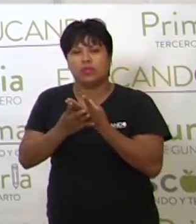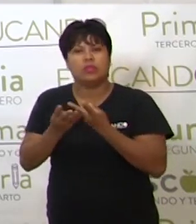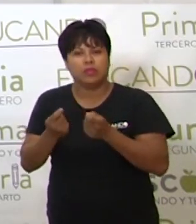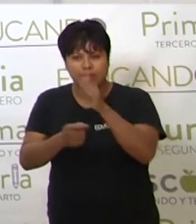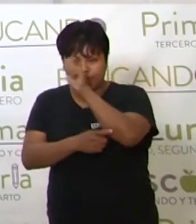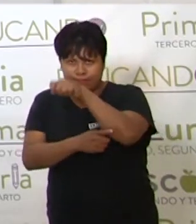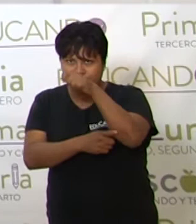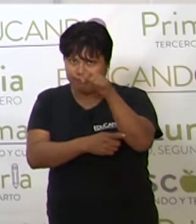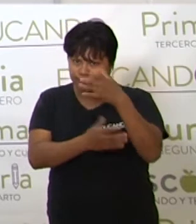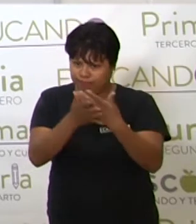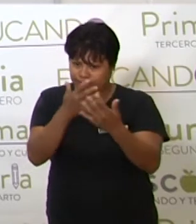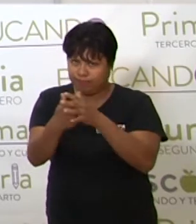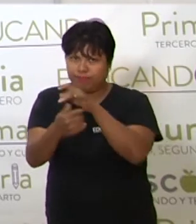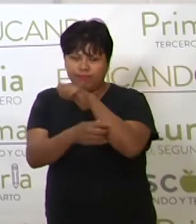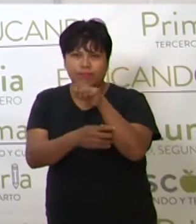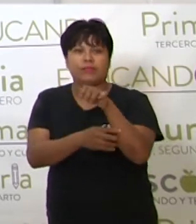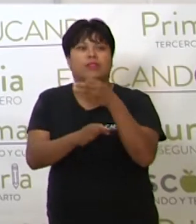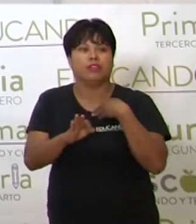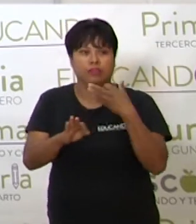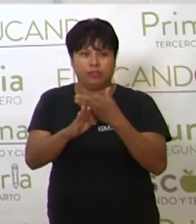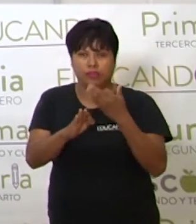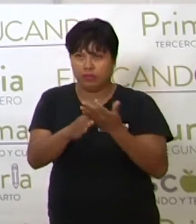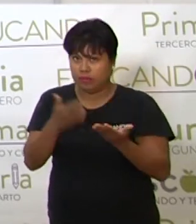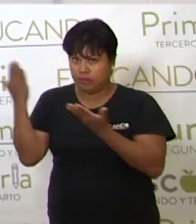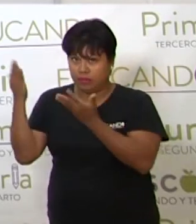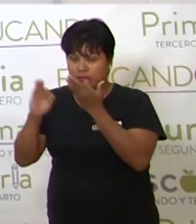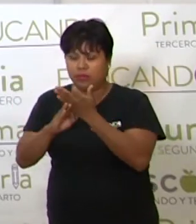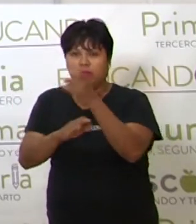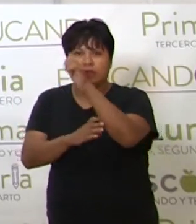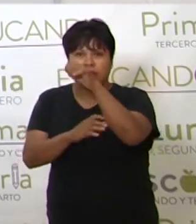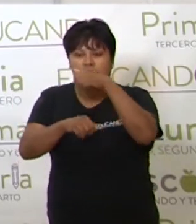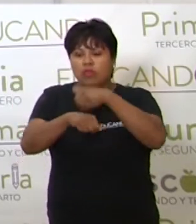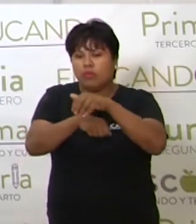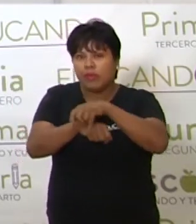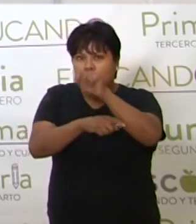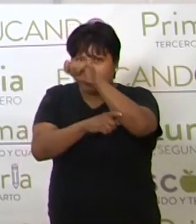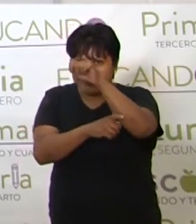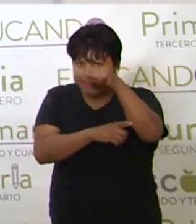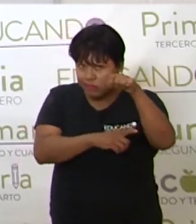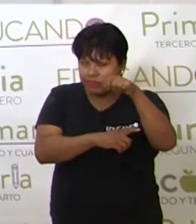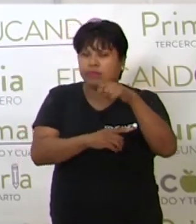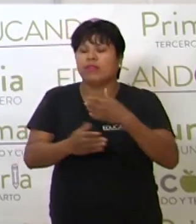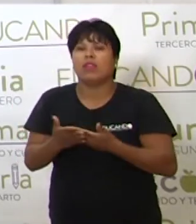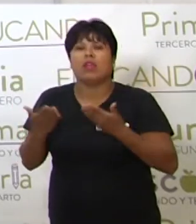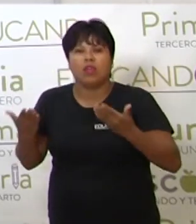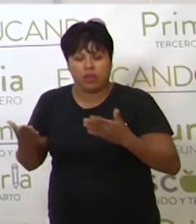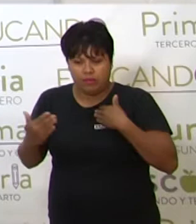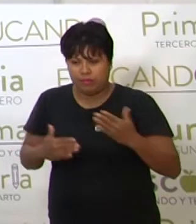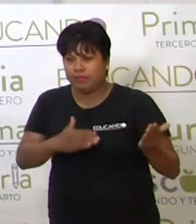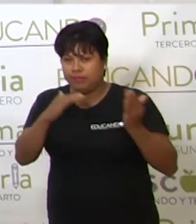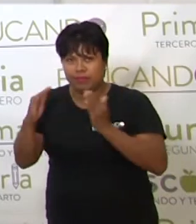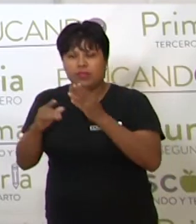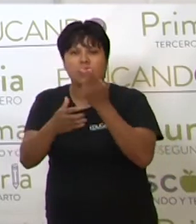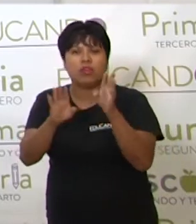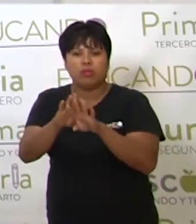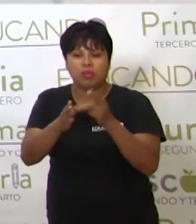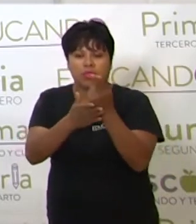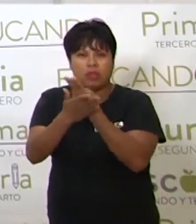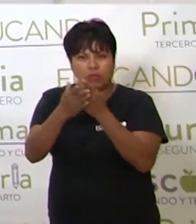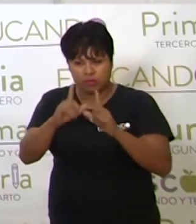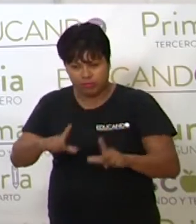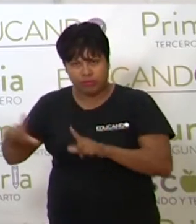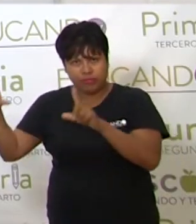este problema aquí estoy representando lo con el algoritmo con números vamos a representarlos con gráficamente les parece